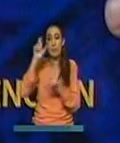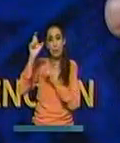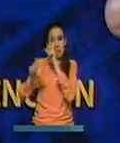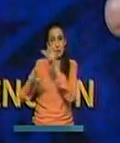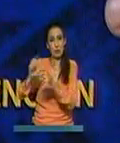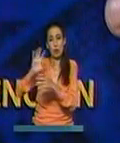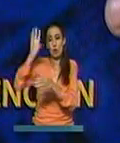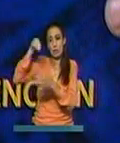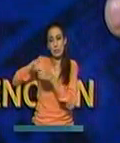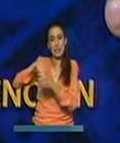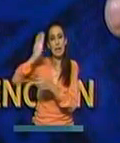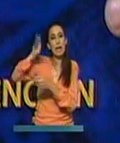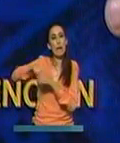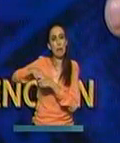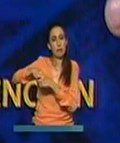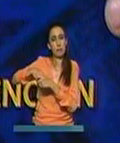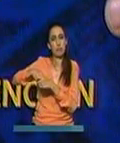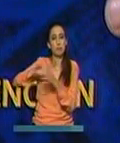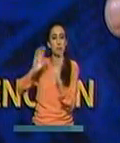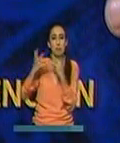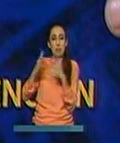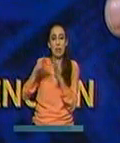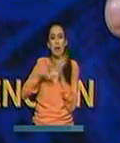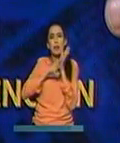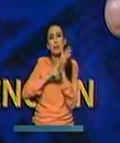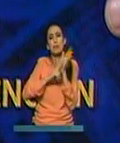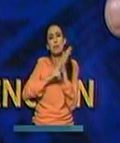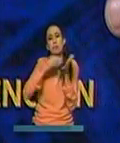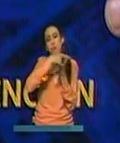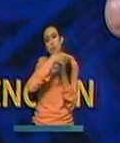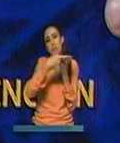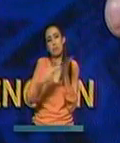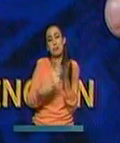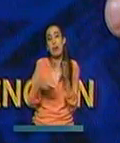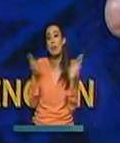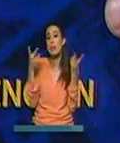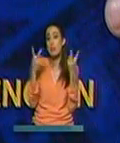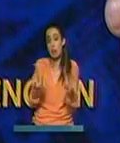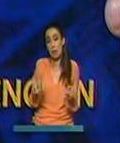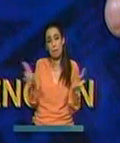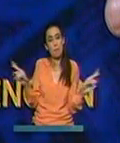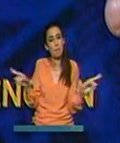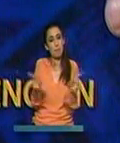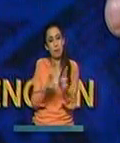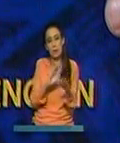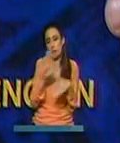retención. La eliminación del exceso tramitológico en el país también se convierte